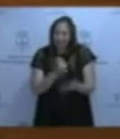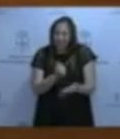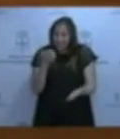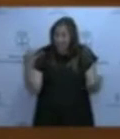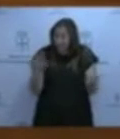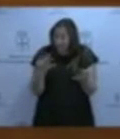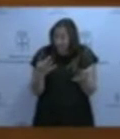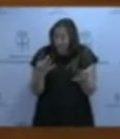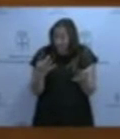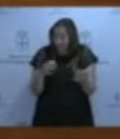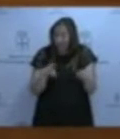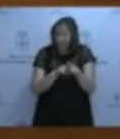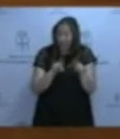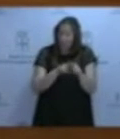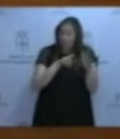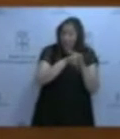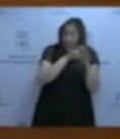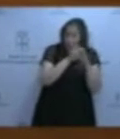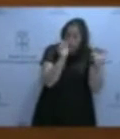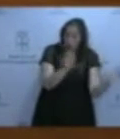no se desvían recursos.